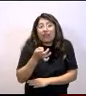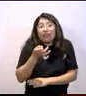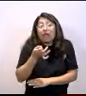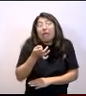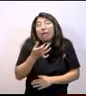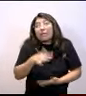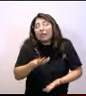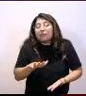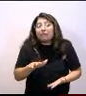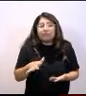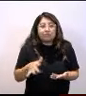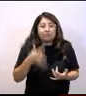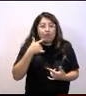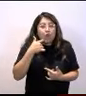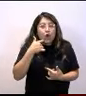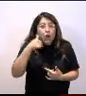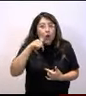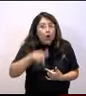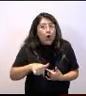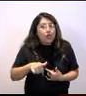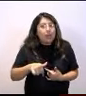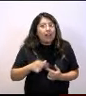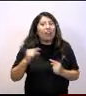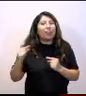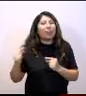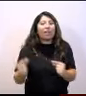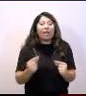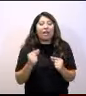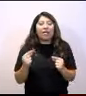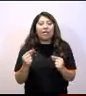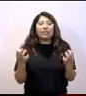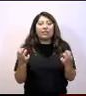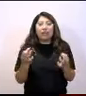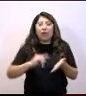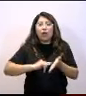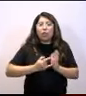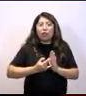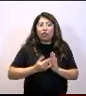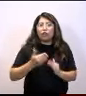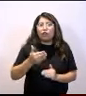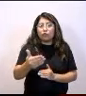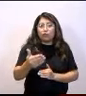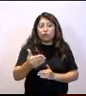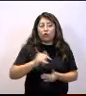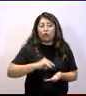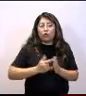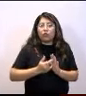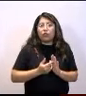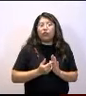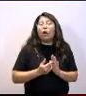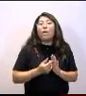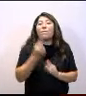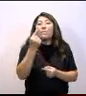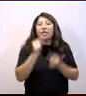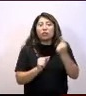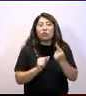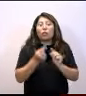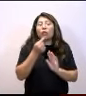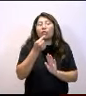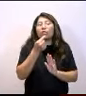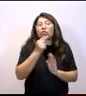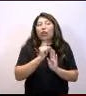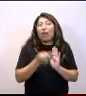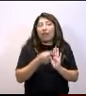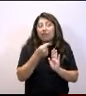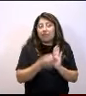creo que hoy estamos aquí para debatir proyectos de futuro, proyecto de presupuestos, proyecto de ley de medidas, en este